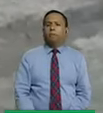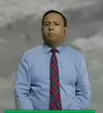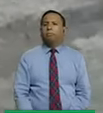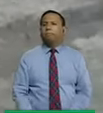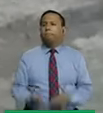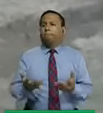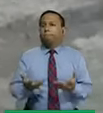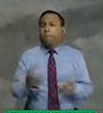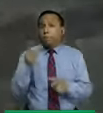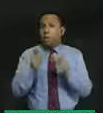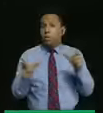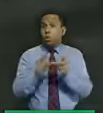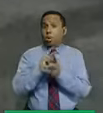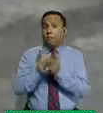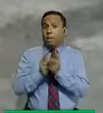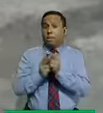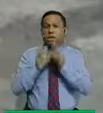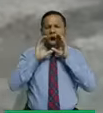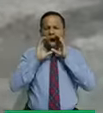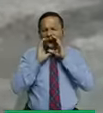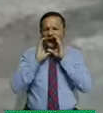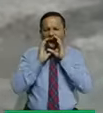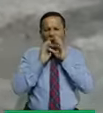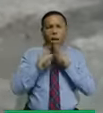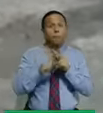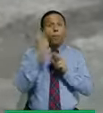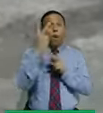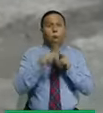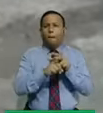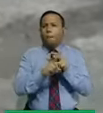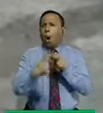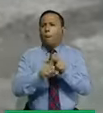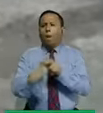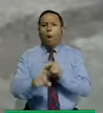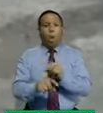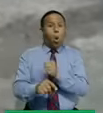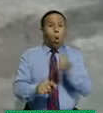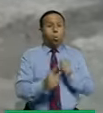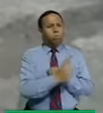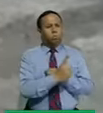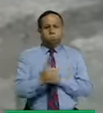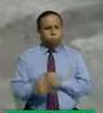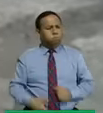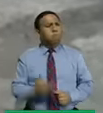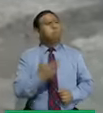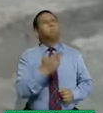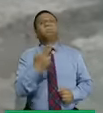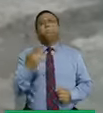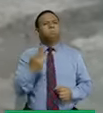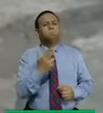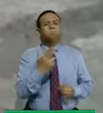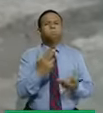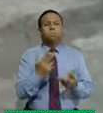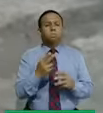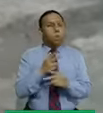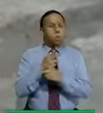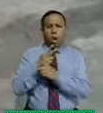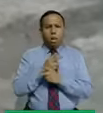Entre los vecinos hicieron bulla y 2 delincuentes se fueron corriendo. El otro los intimidó mostrando su arma para que nadie los